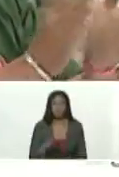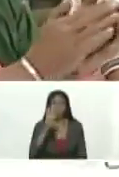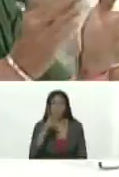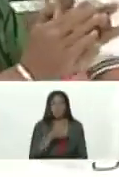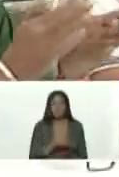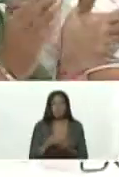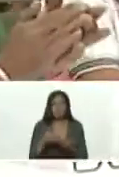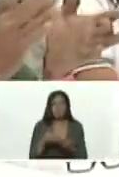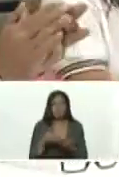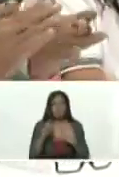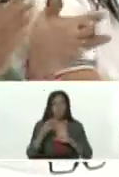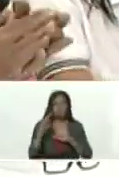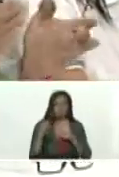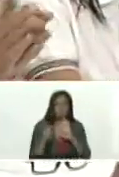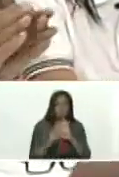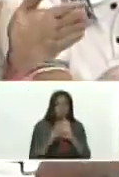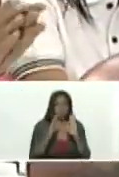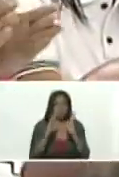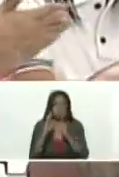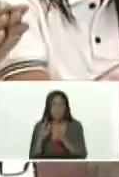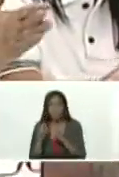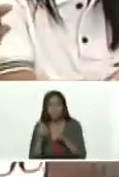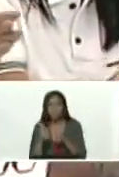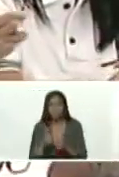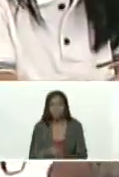4 millones para ir completando, Aristóbulo.